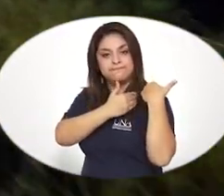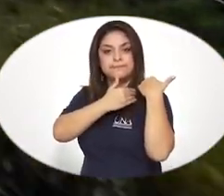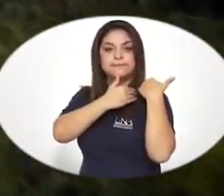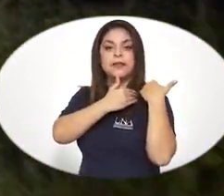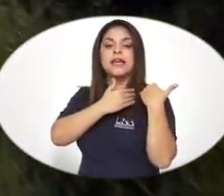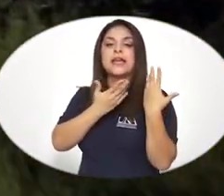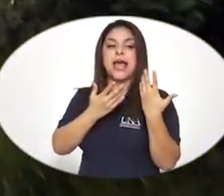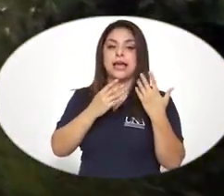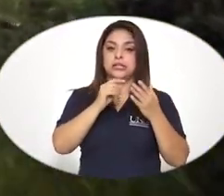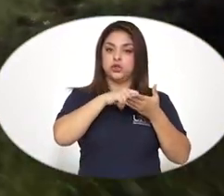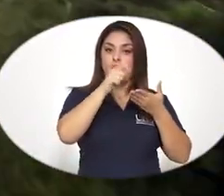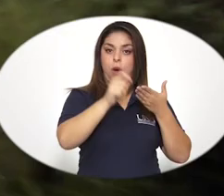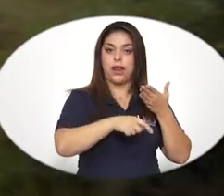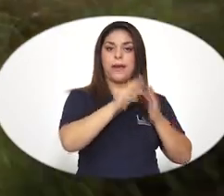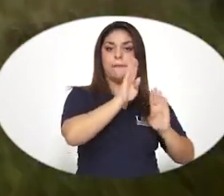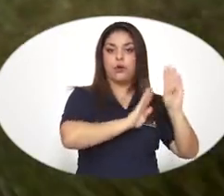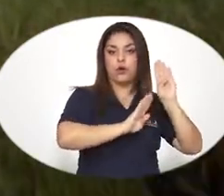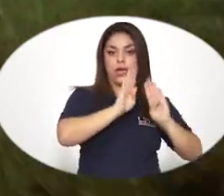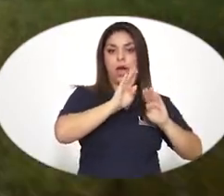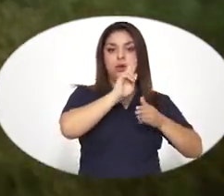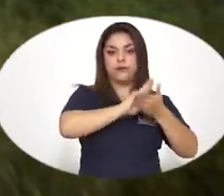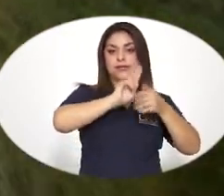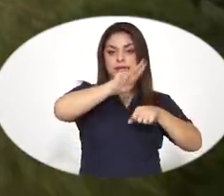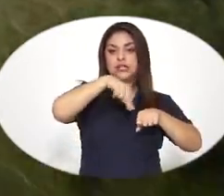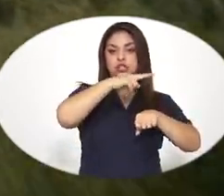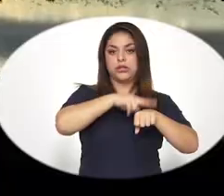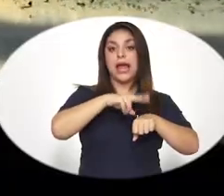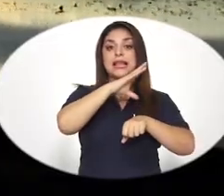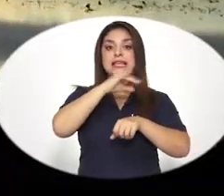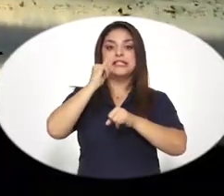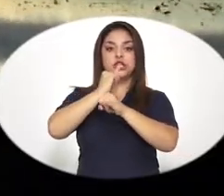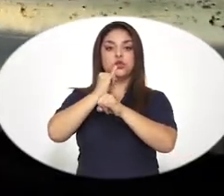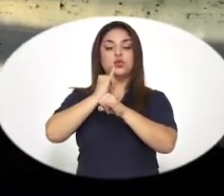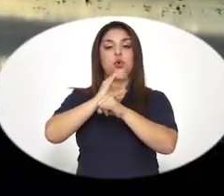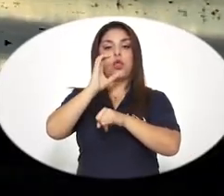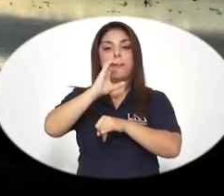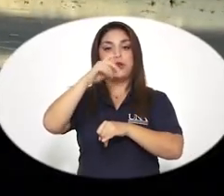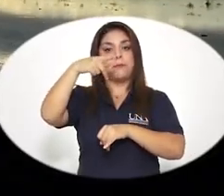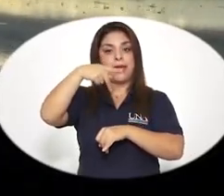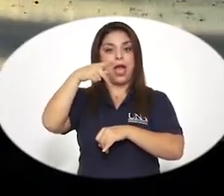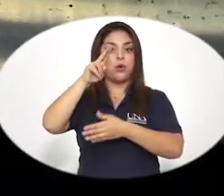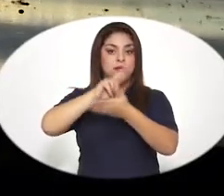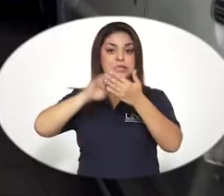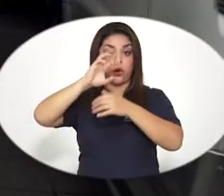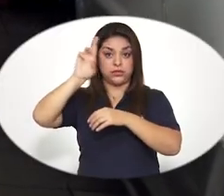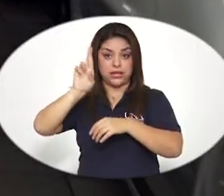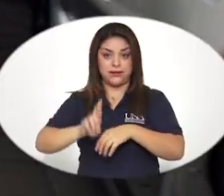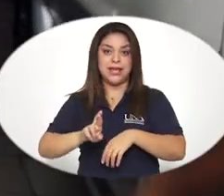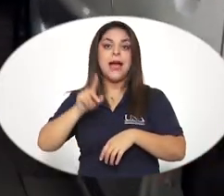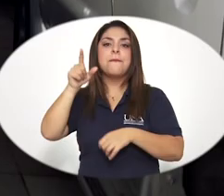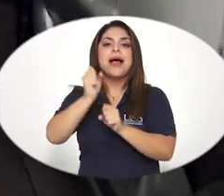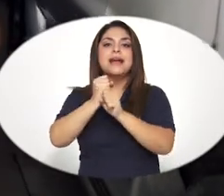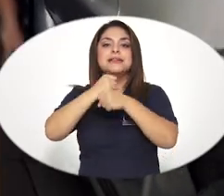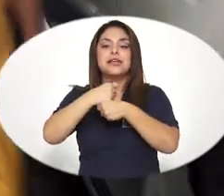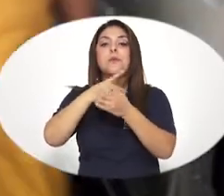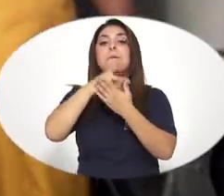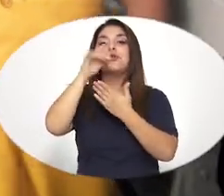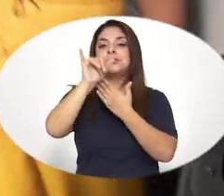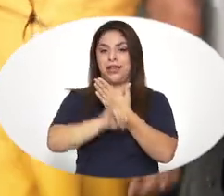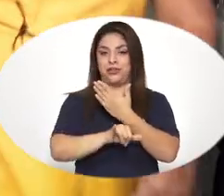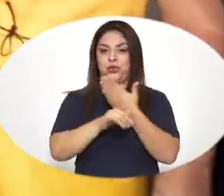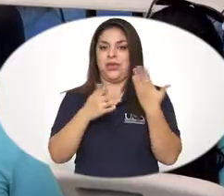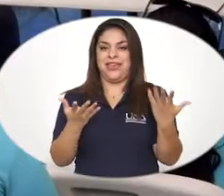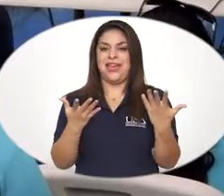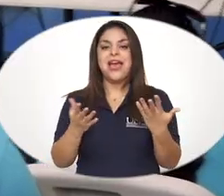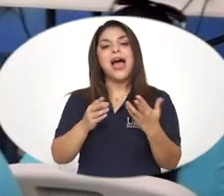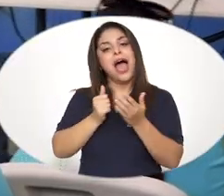tarea, tanto la Escuela de Biología de la Universidad Nacional y el Instituto Clodomiro Picado de la Universidad de Costa Rica, a generar un programa o un